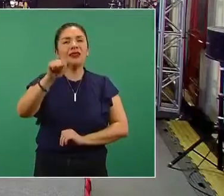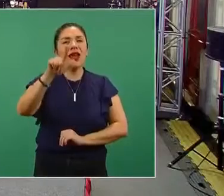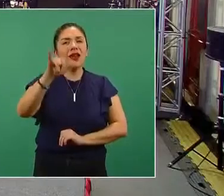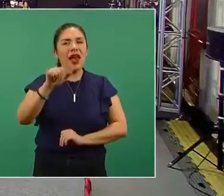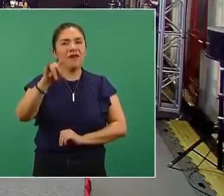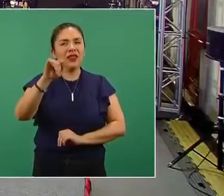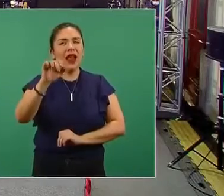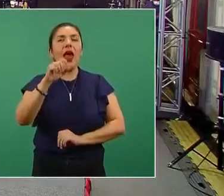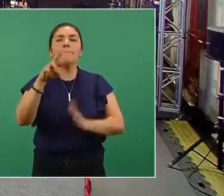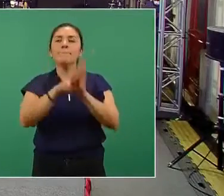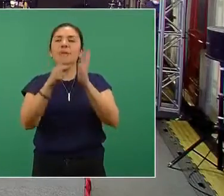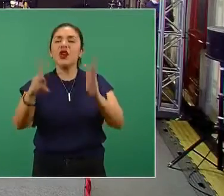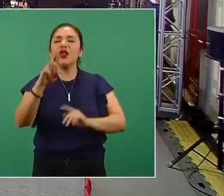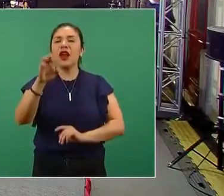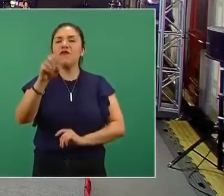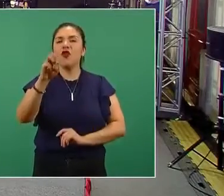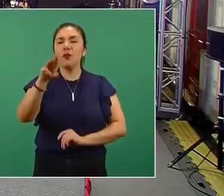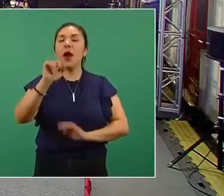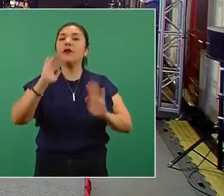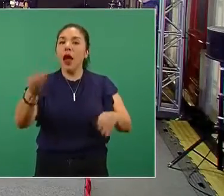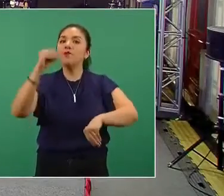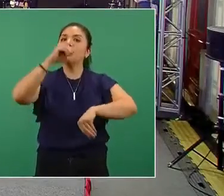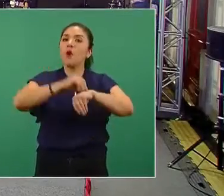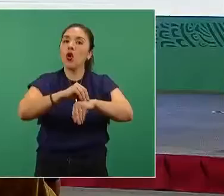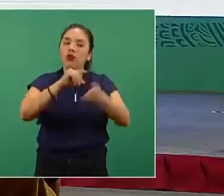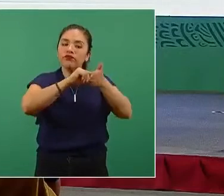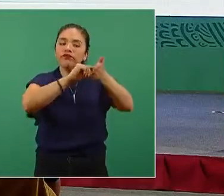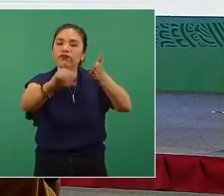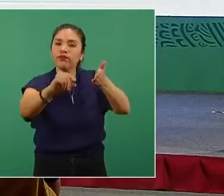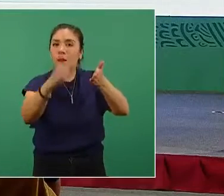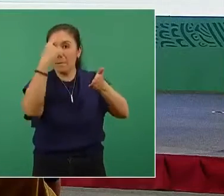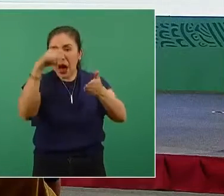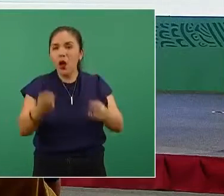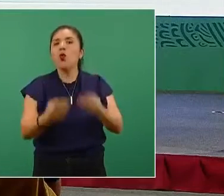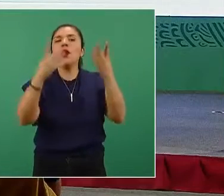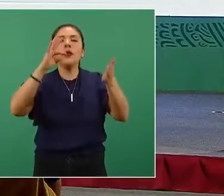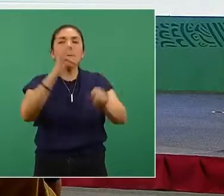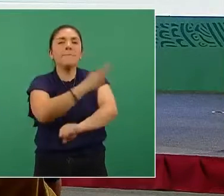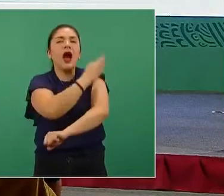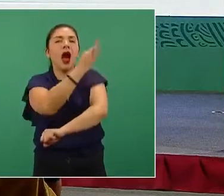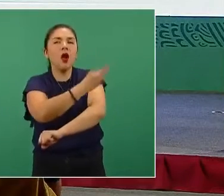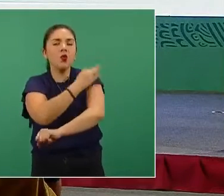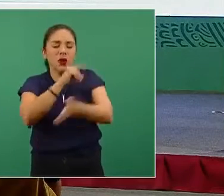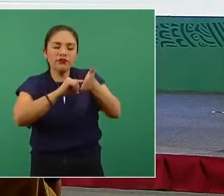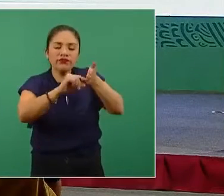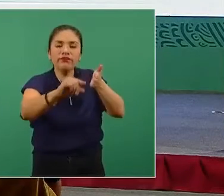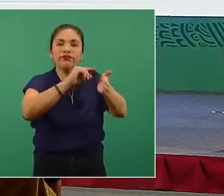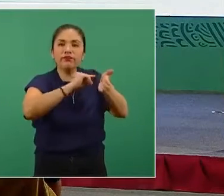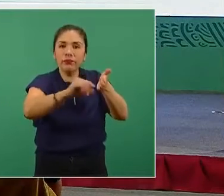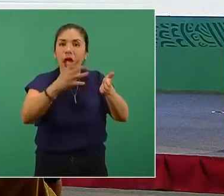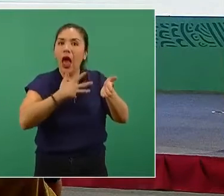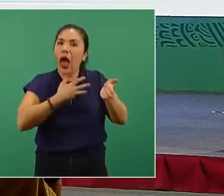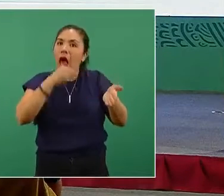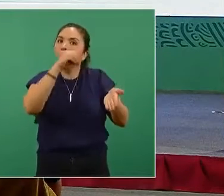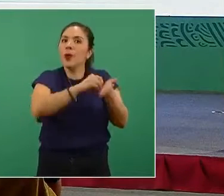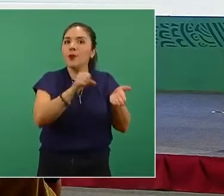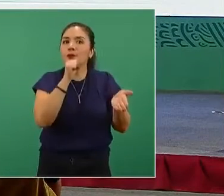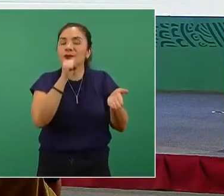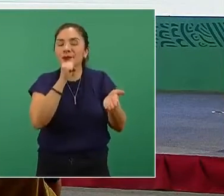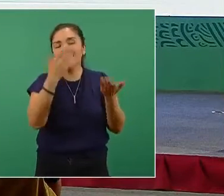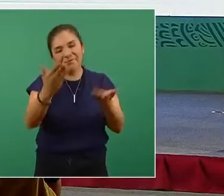ya incorporó la cifra de vacunación en su cintillo diario donde ponía los casos y las defunciones.